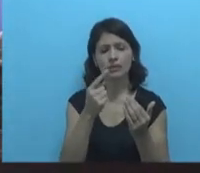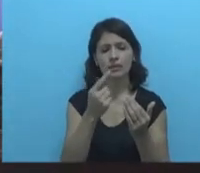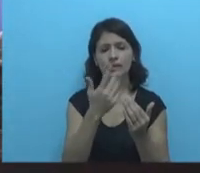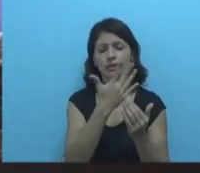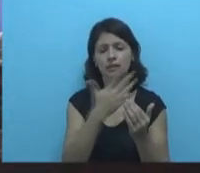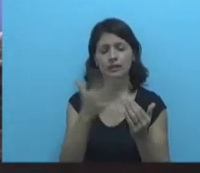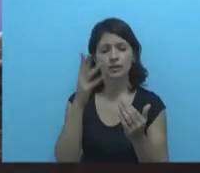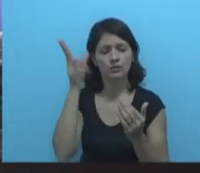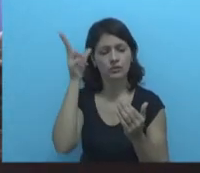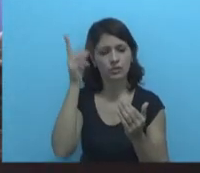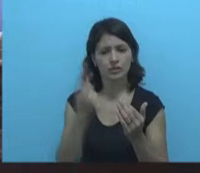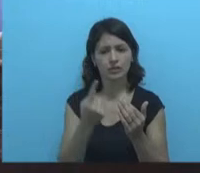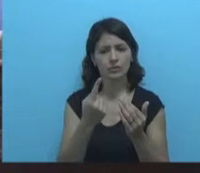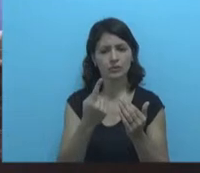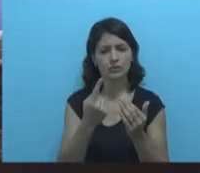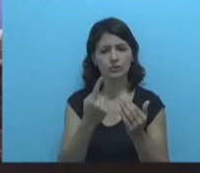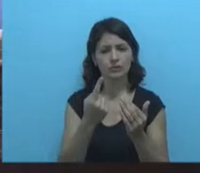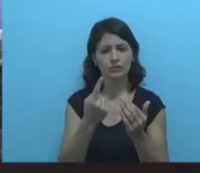41.581,